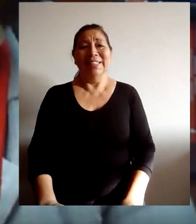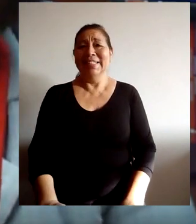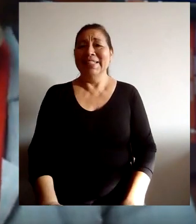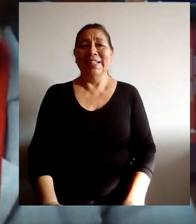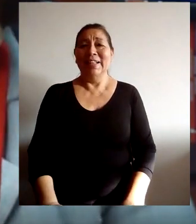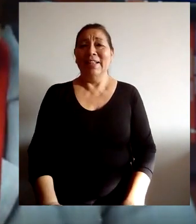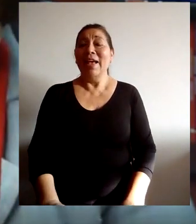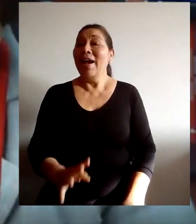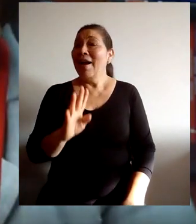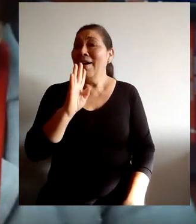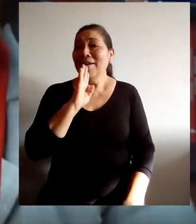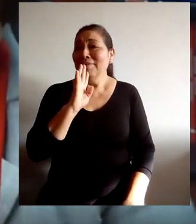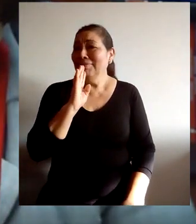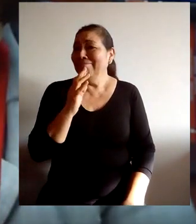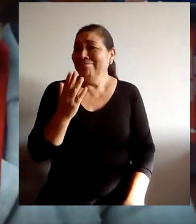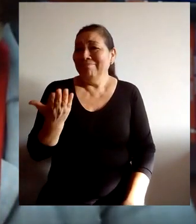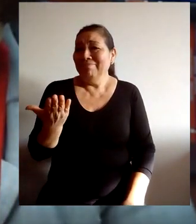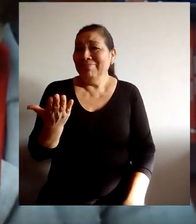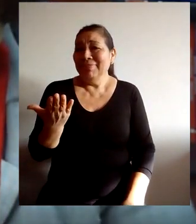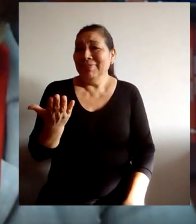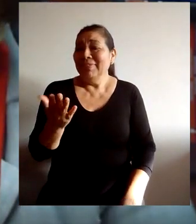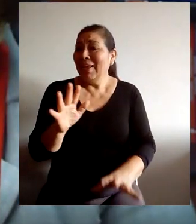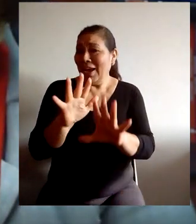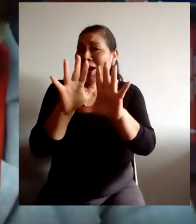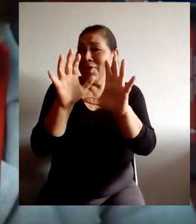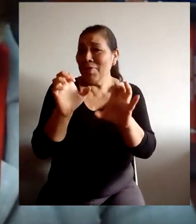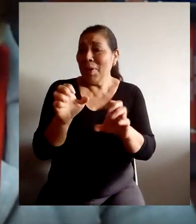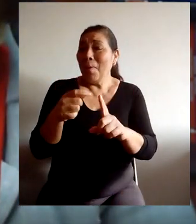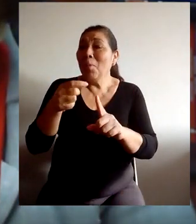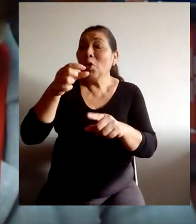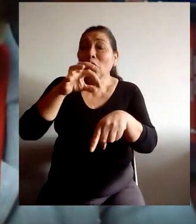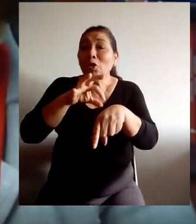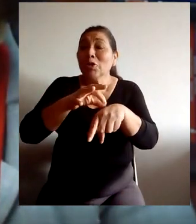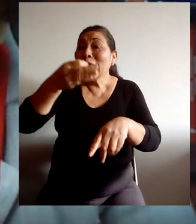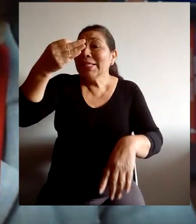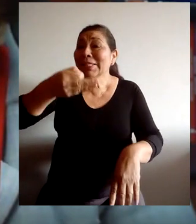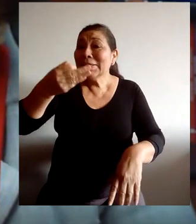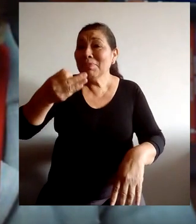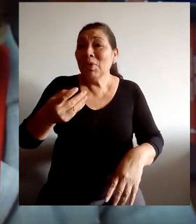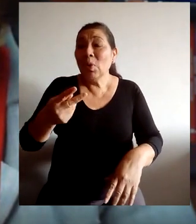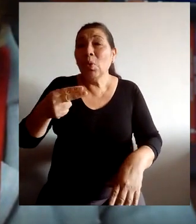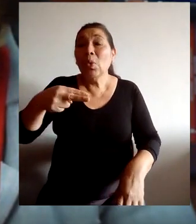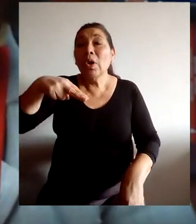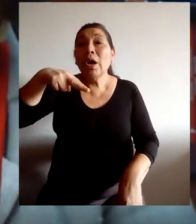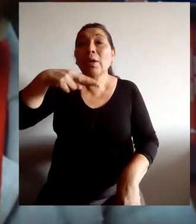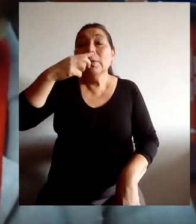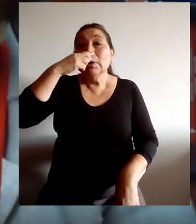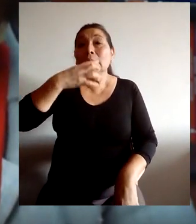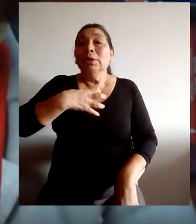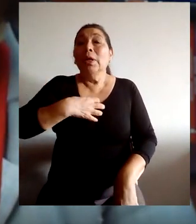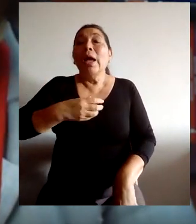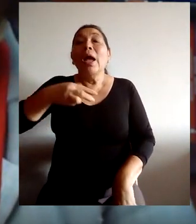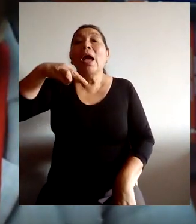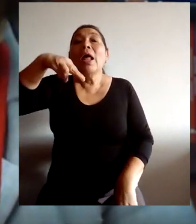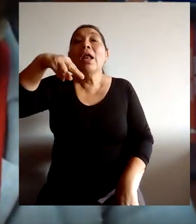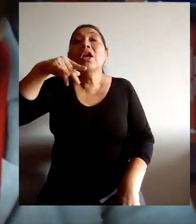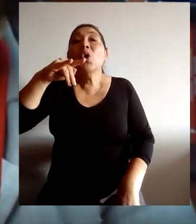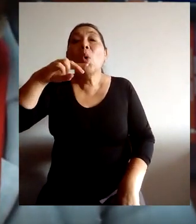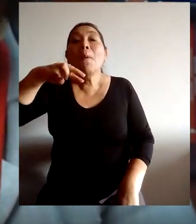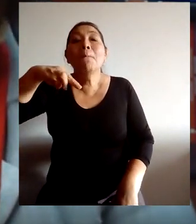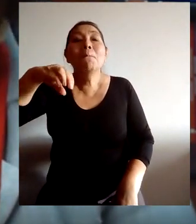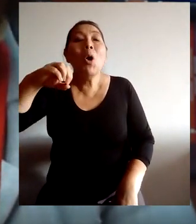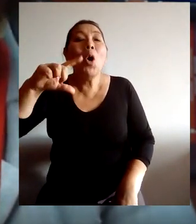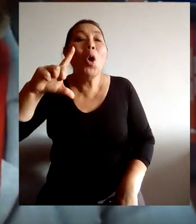Un neumólogo es un especialista para analizar si una persona tiene neumoconosis o no. Otra cosa es que